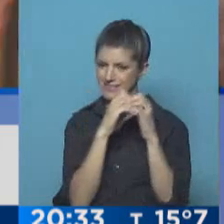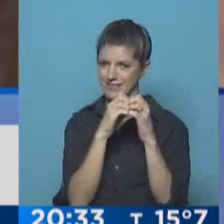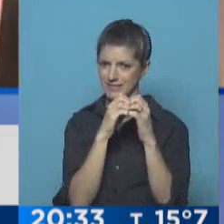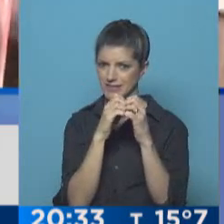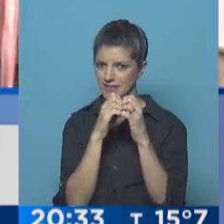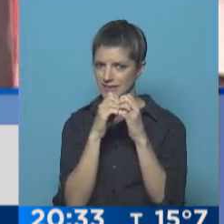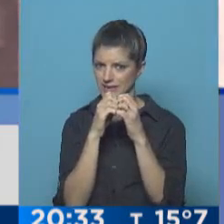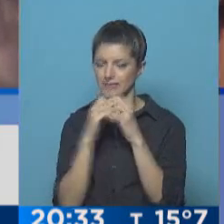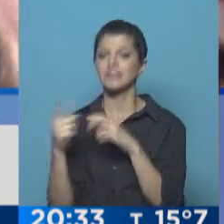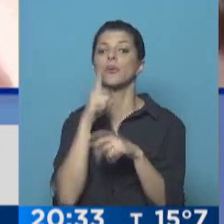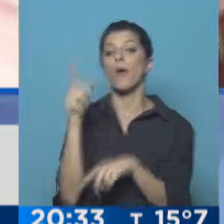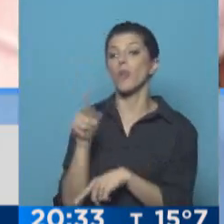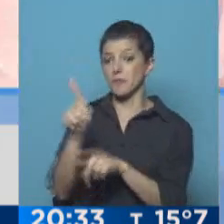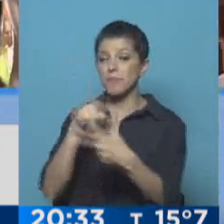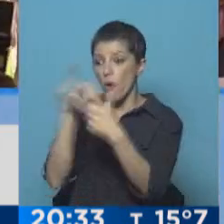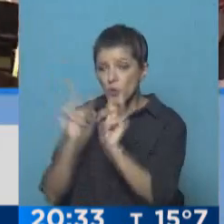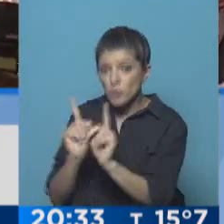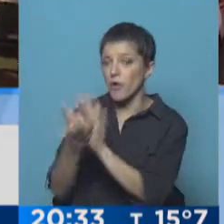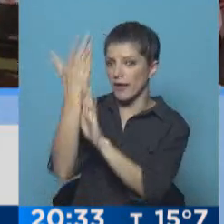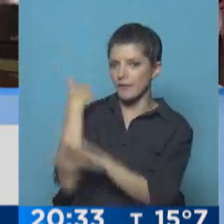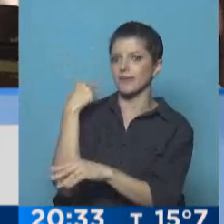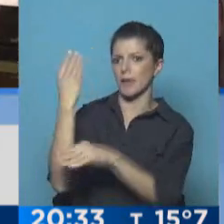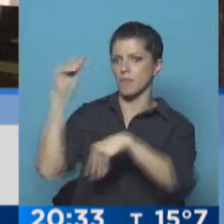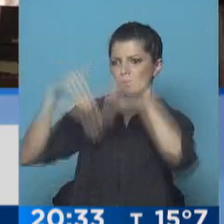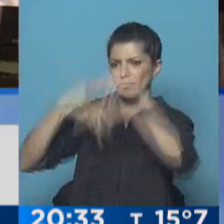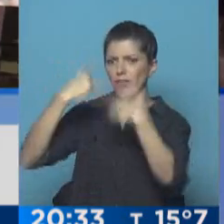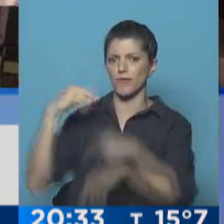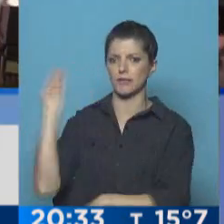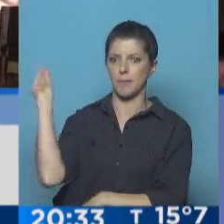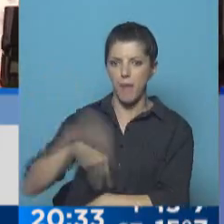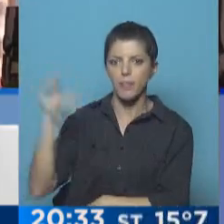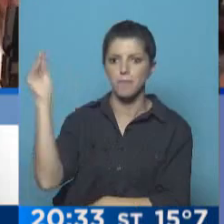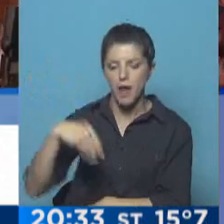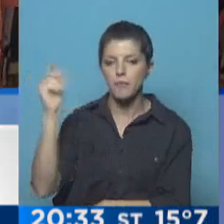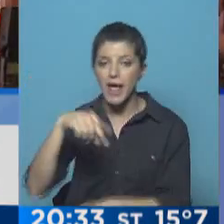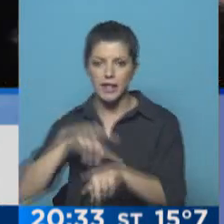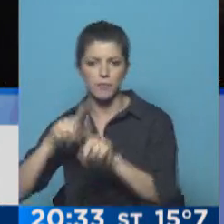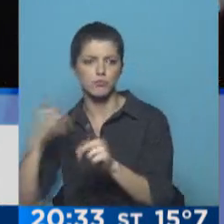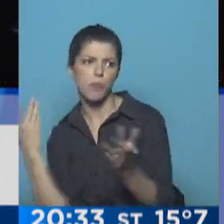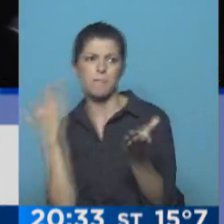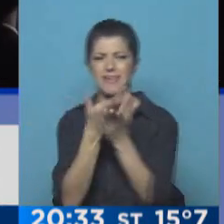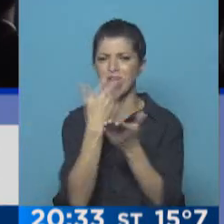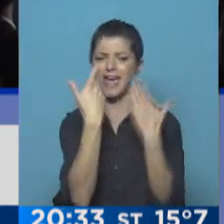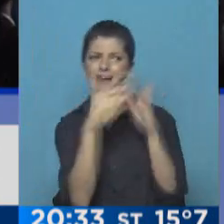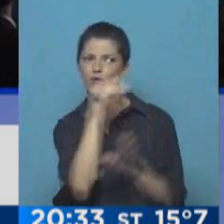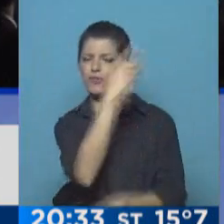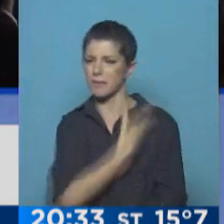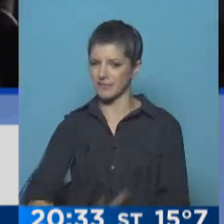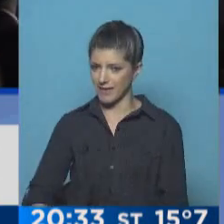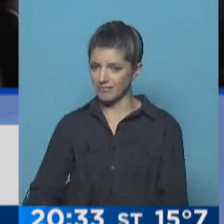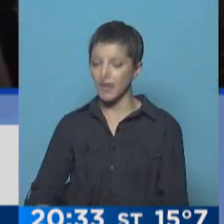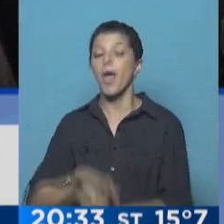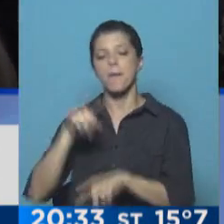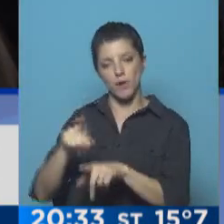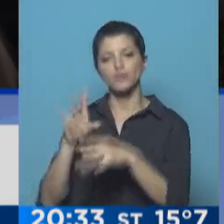principal partido derrotado en las elecciones pide la renuncia a la presidenta. Y esto viene acompañado de los grandes